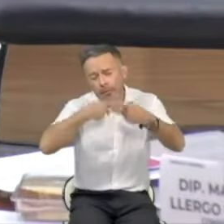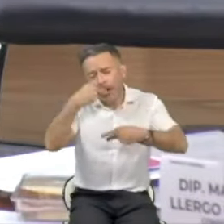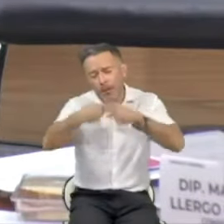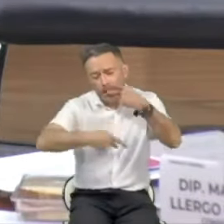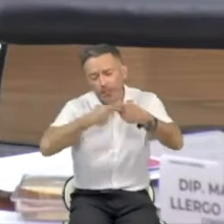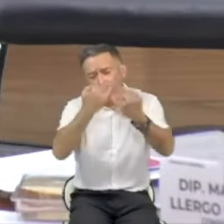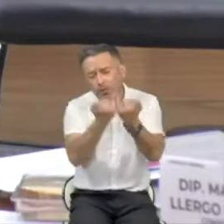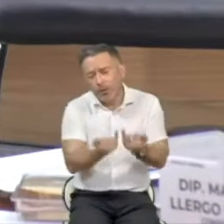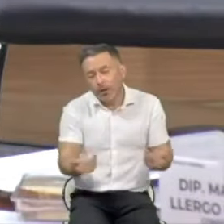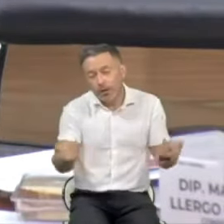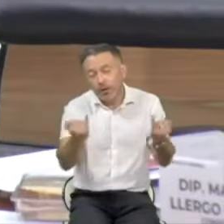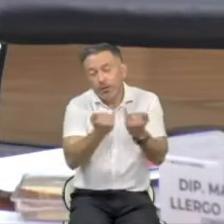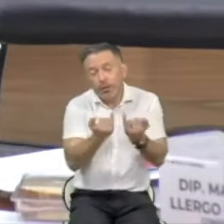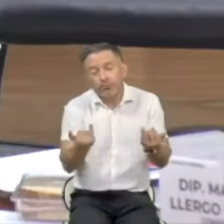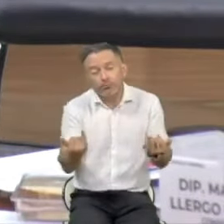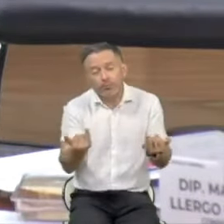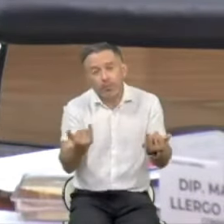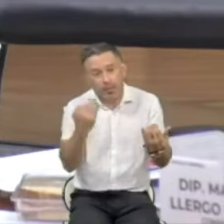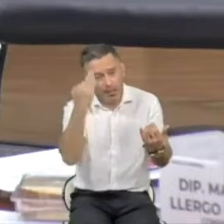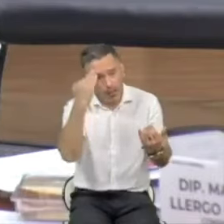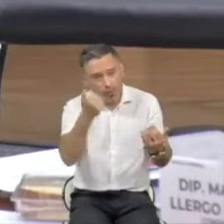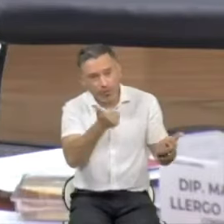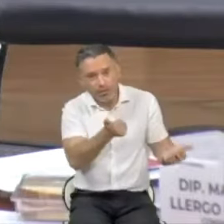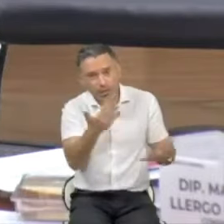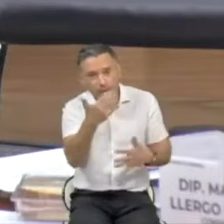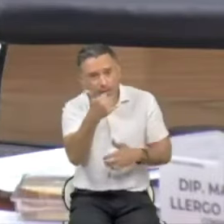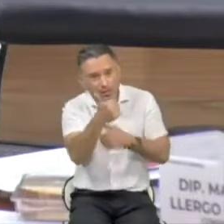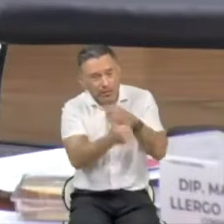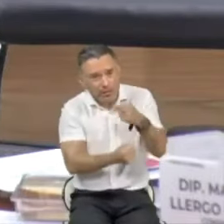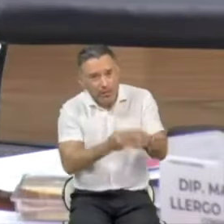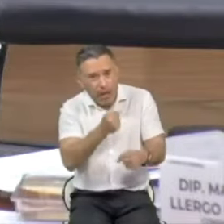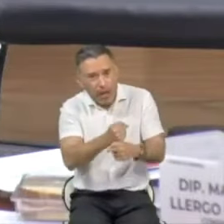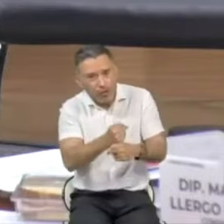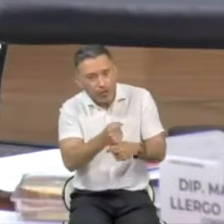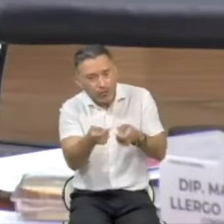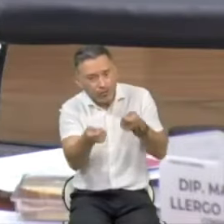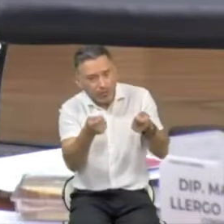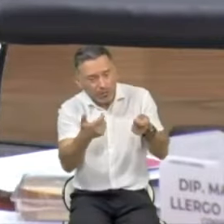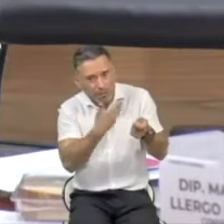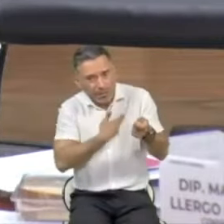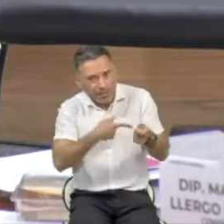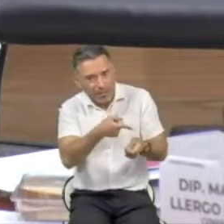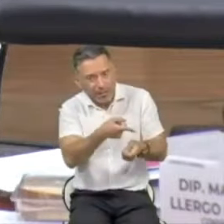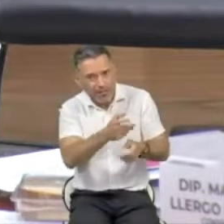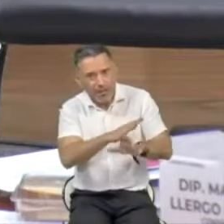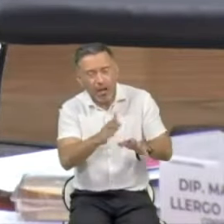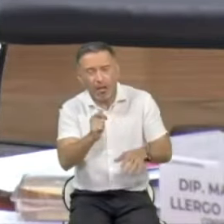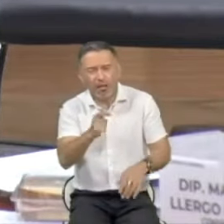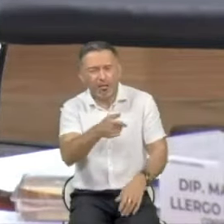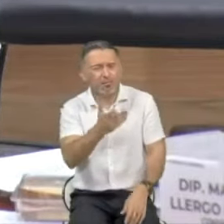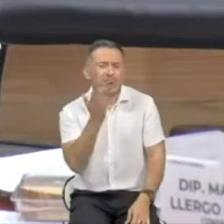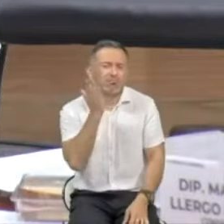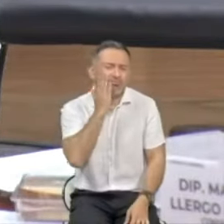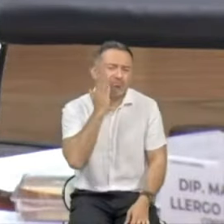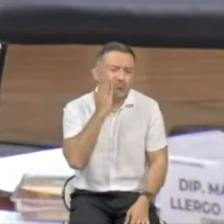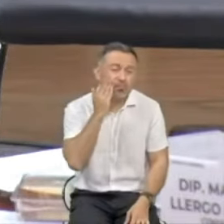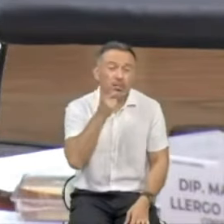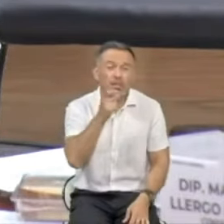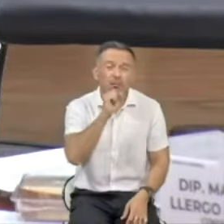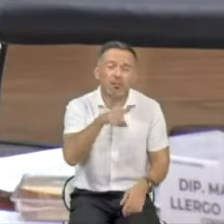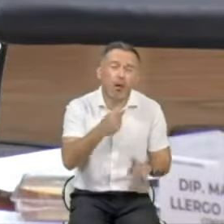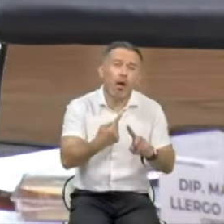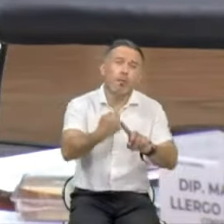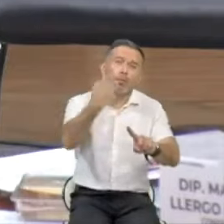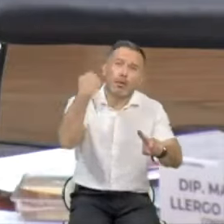años gobernando y con esa cara dura vienen a seguir señalando al pasado y